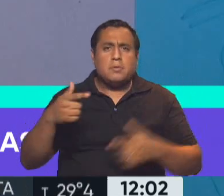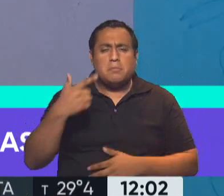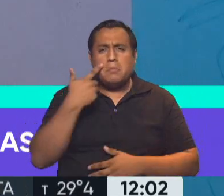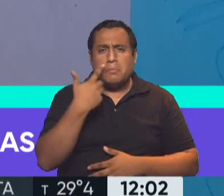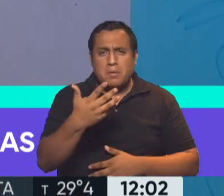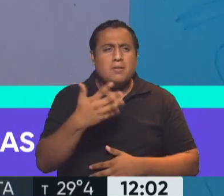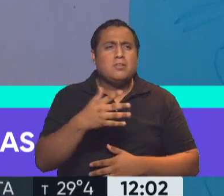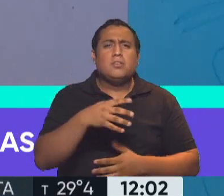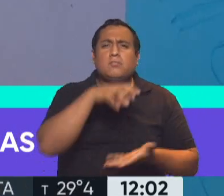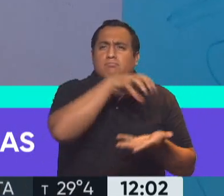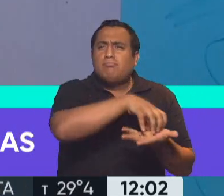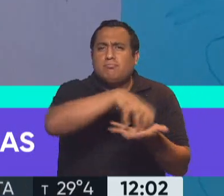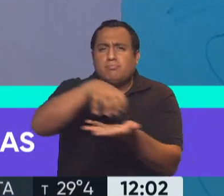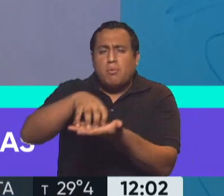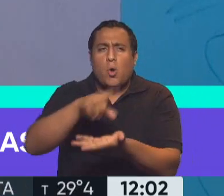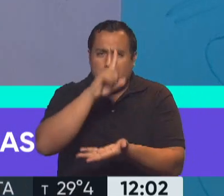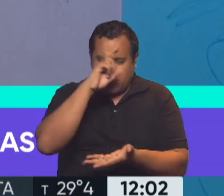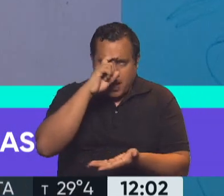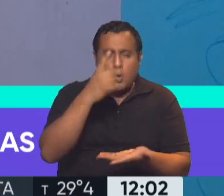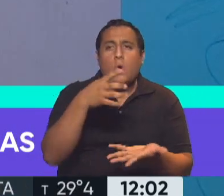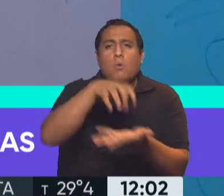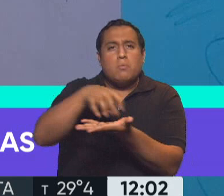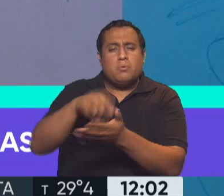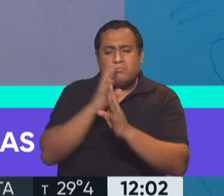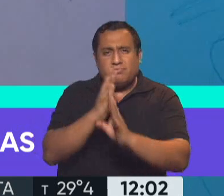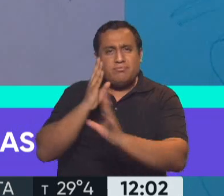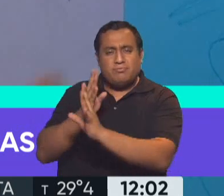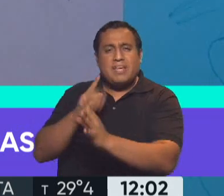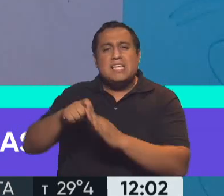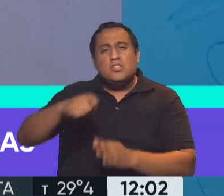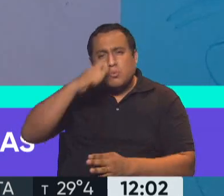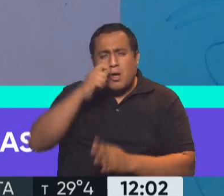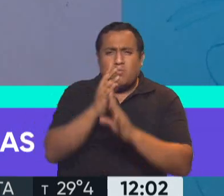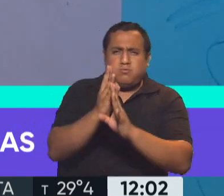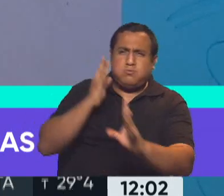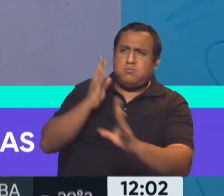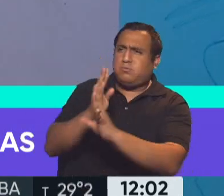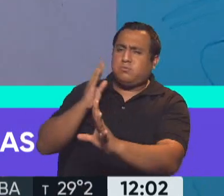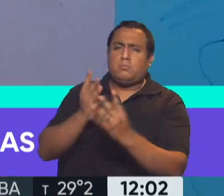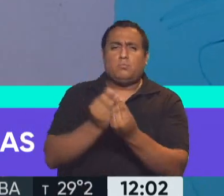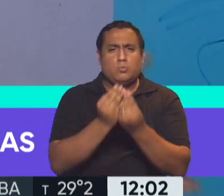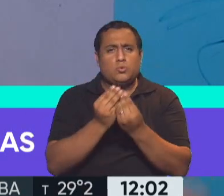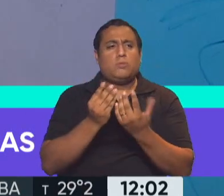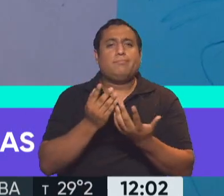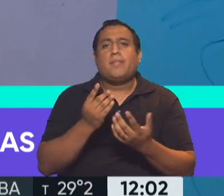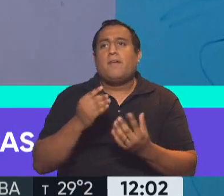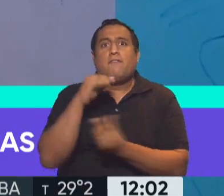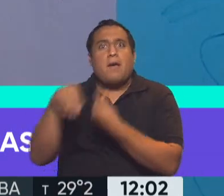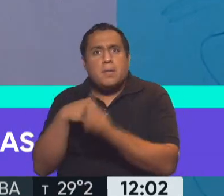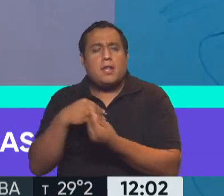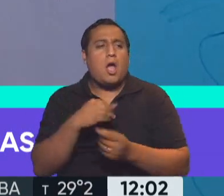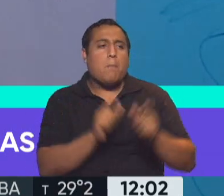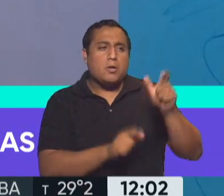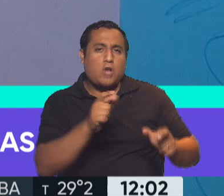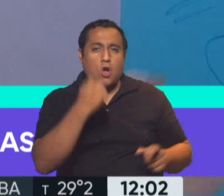imágenes de los centros de salud, largas filas para realizarse los hisopados ya en cada entorno, en el entorno de cada uno, las familias, los conocidos,